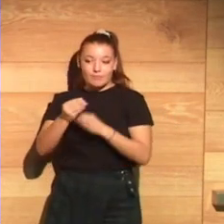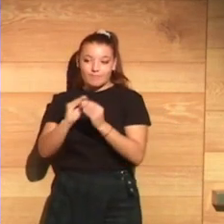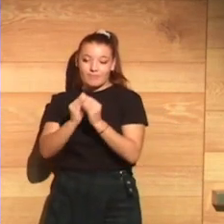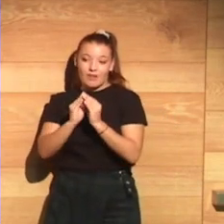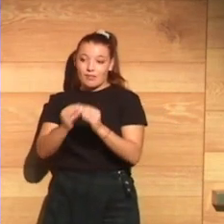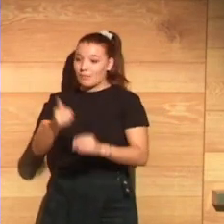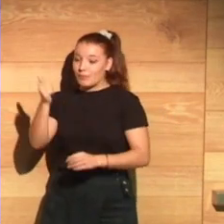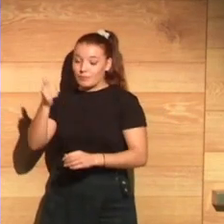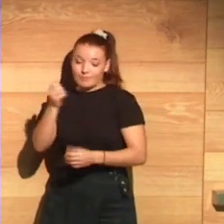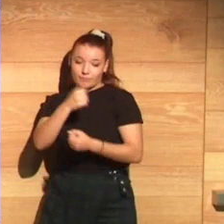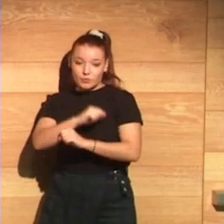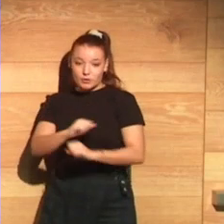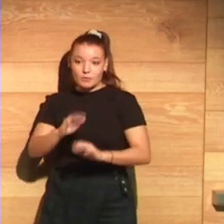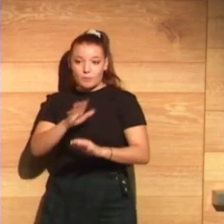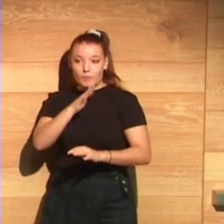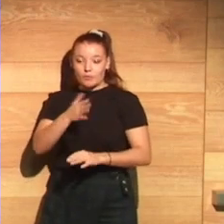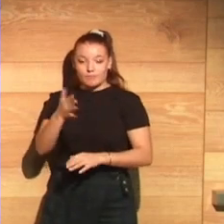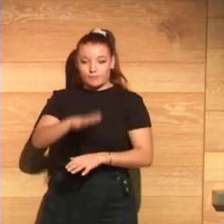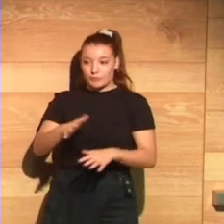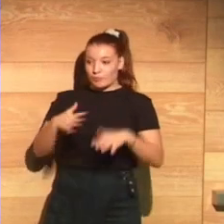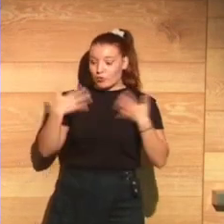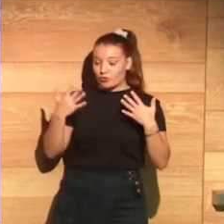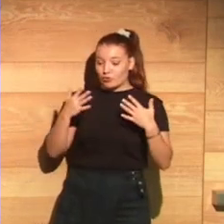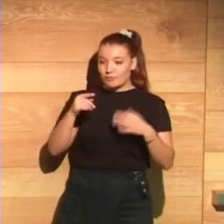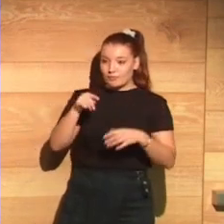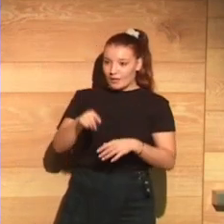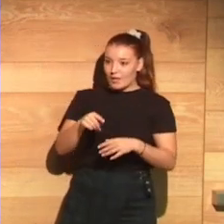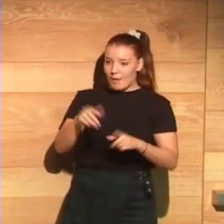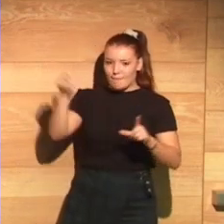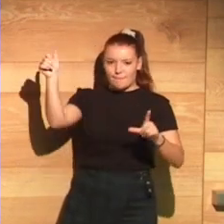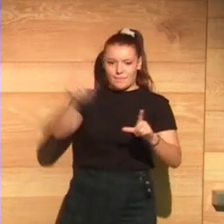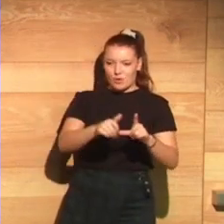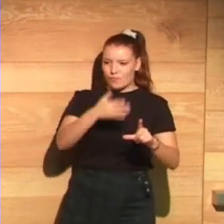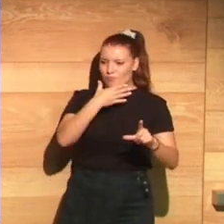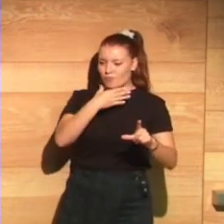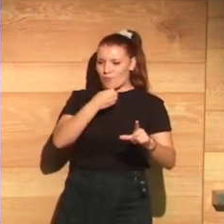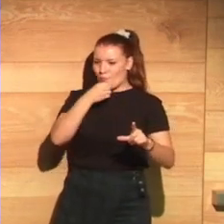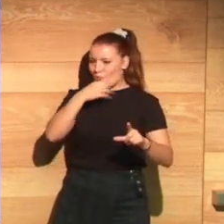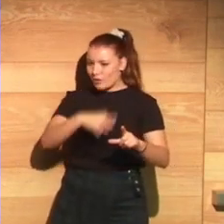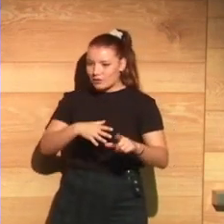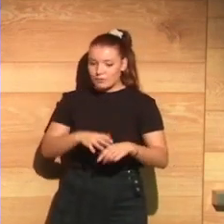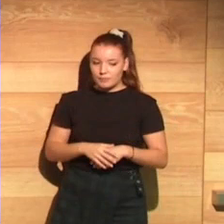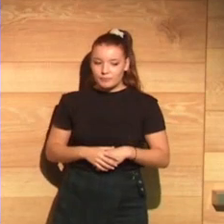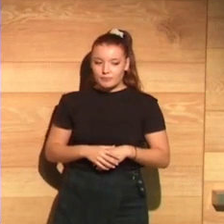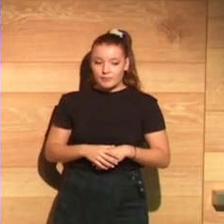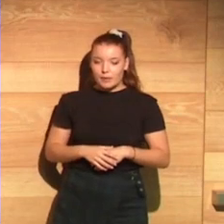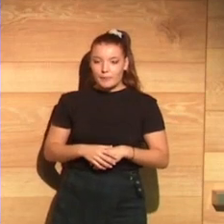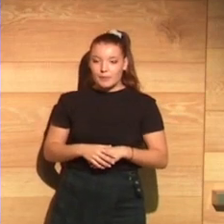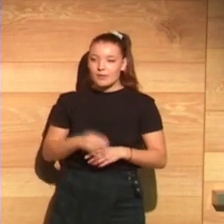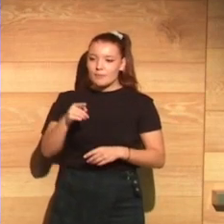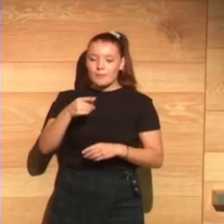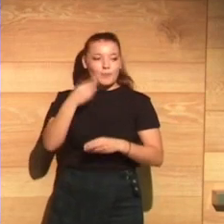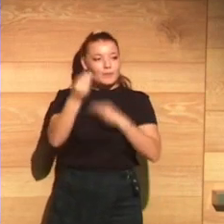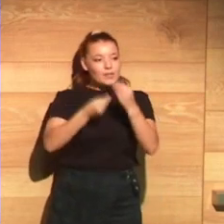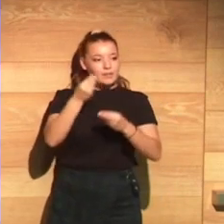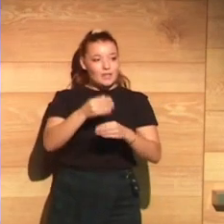muchos de esos títulos, ¿no? Que bueno, pues es una pena que no pudiera hacer más y que muriera tan pronto, pero ha trabajado con grandes directores y